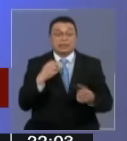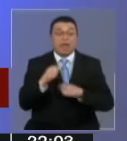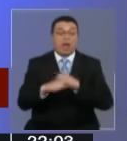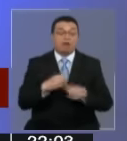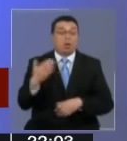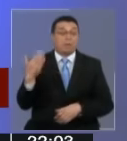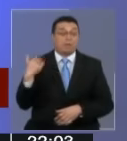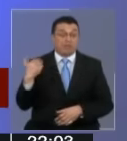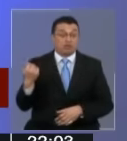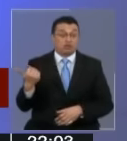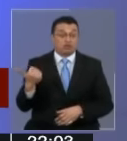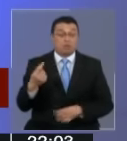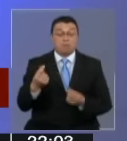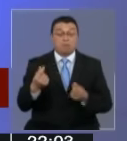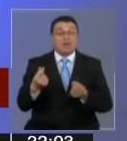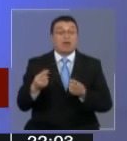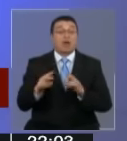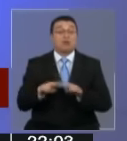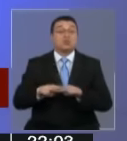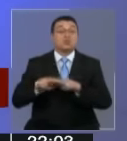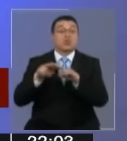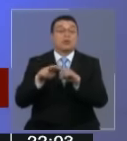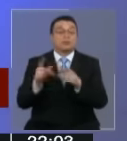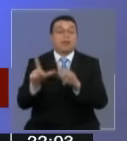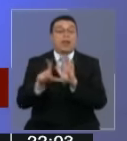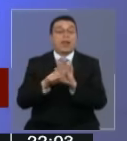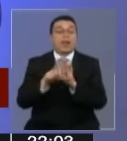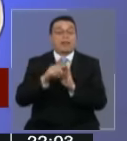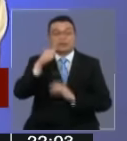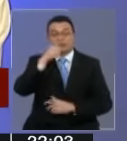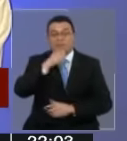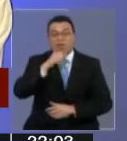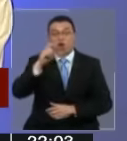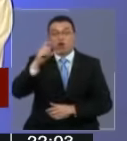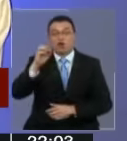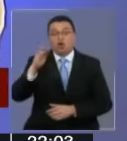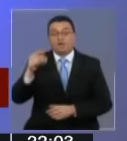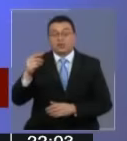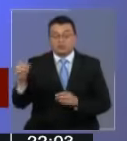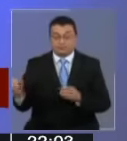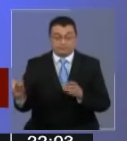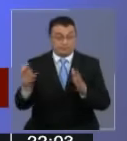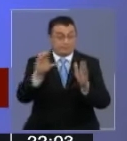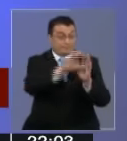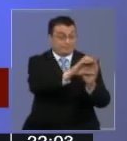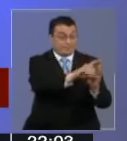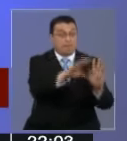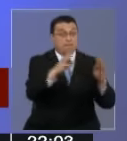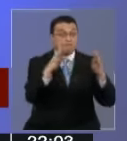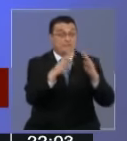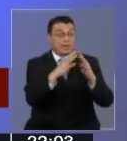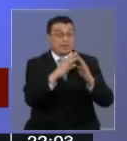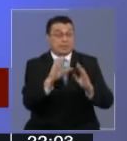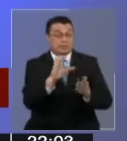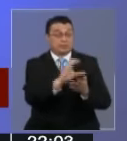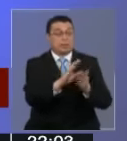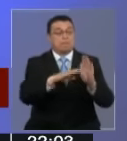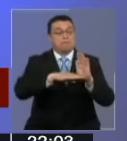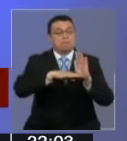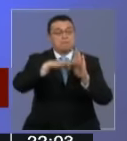pasado la cantidad de dinero por la ley reservada del cobre que llegó a los estamentos militares